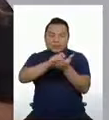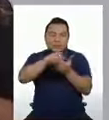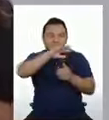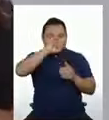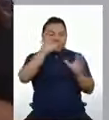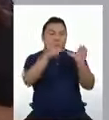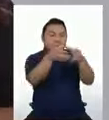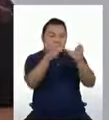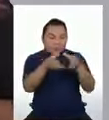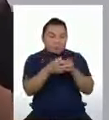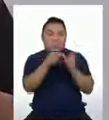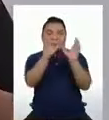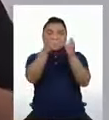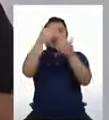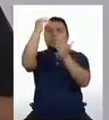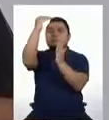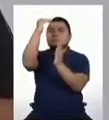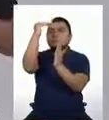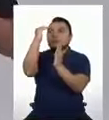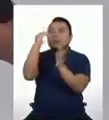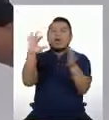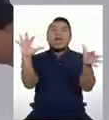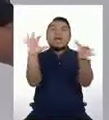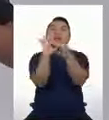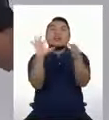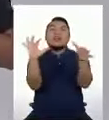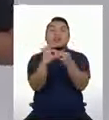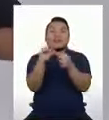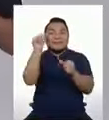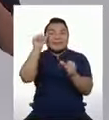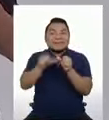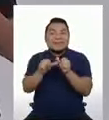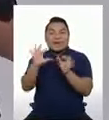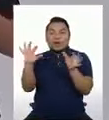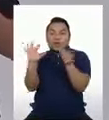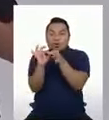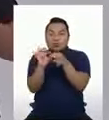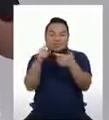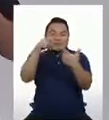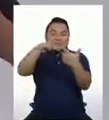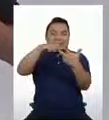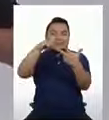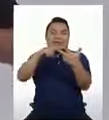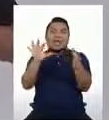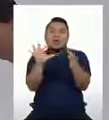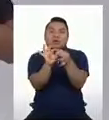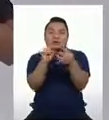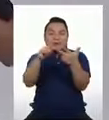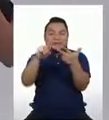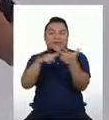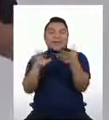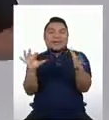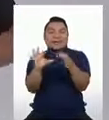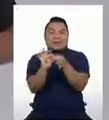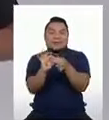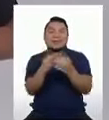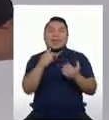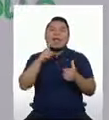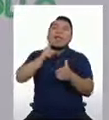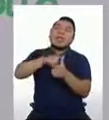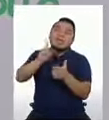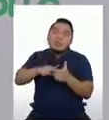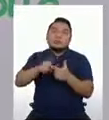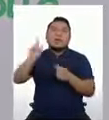ideas que estarán en cada párrafo usando conectores para relacionarlas, tal y como lo hicimos hace un momento con los párrafos del